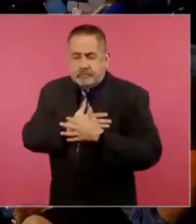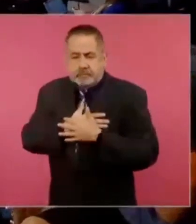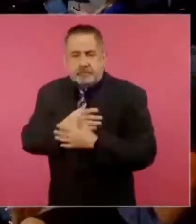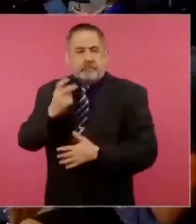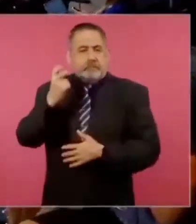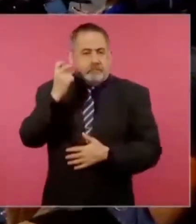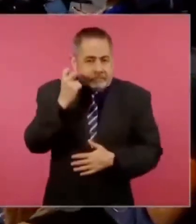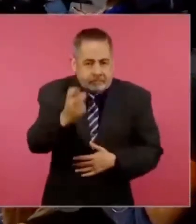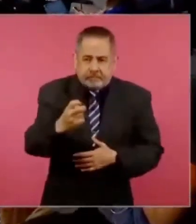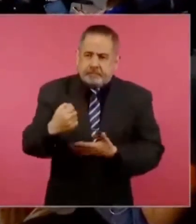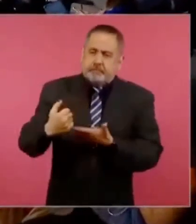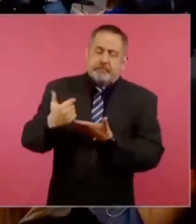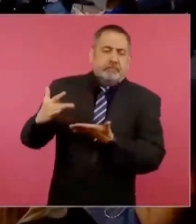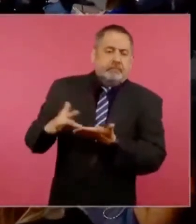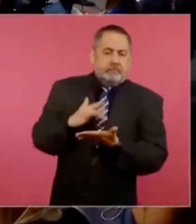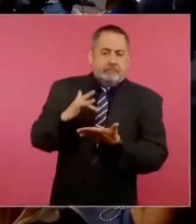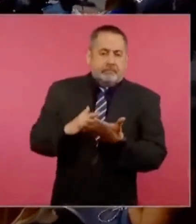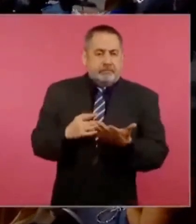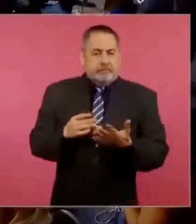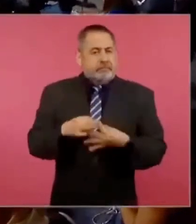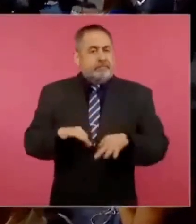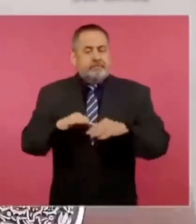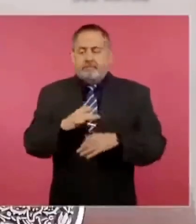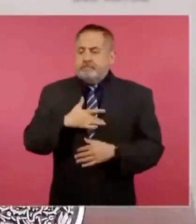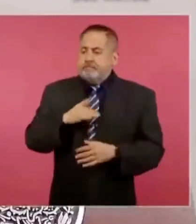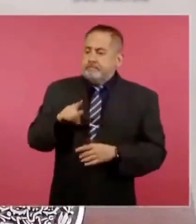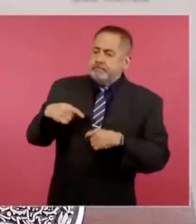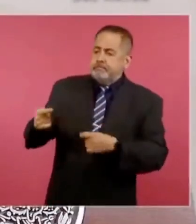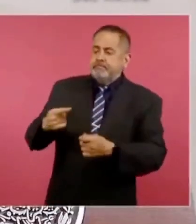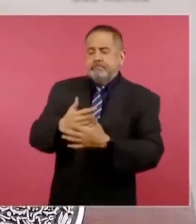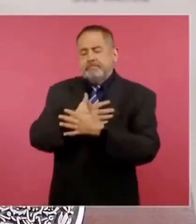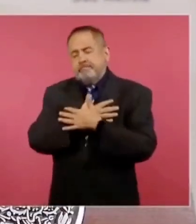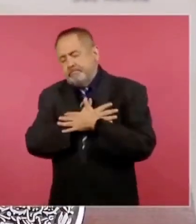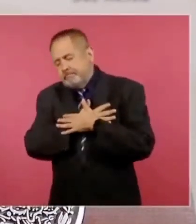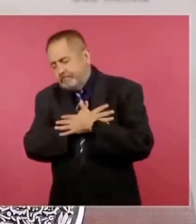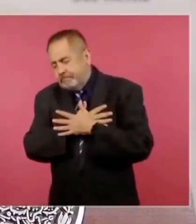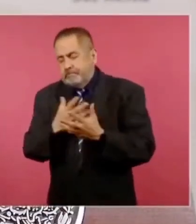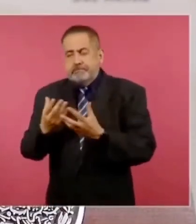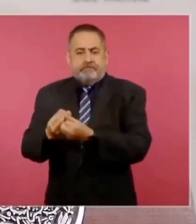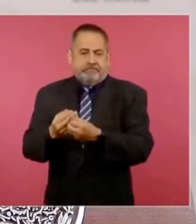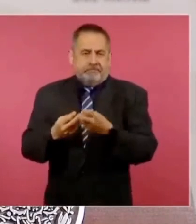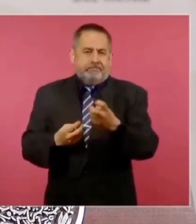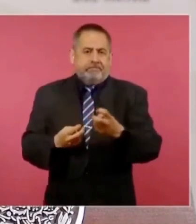cultivar un profundo amor al pueblo.